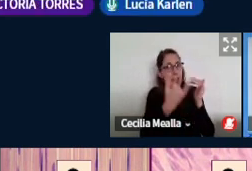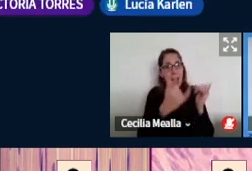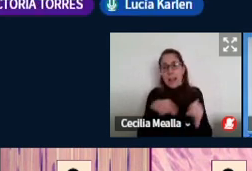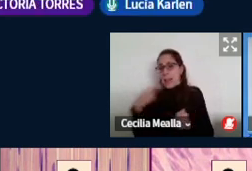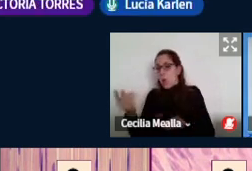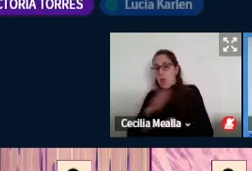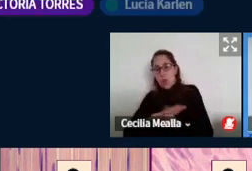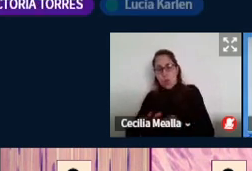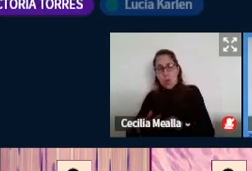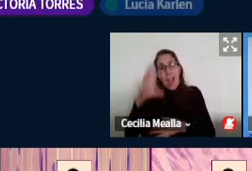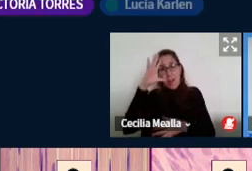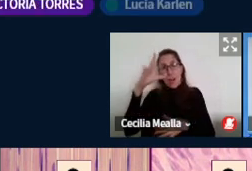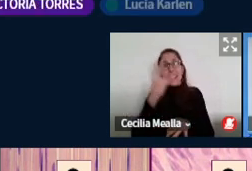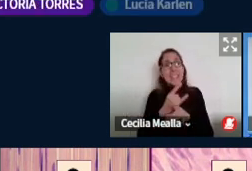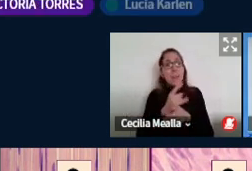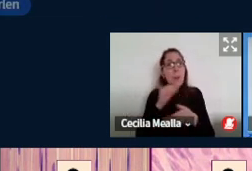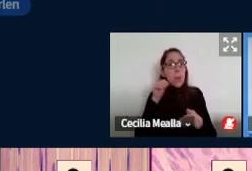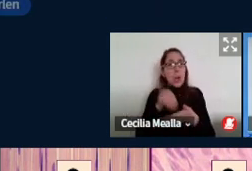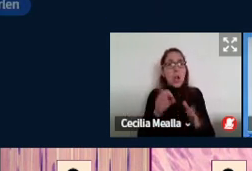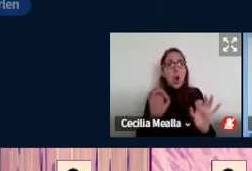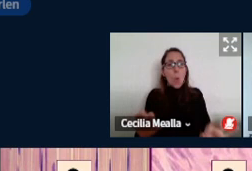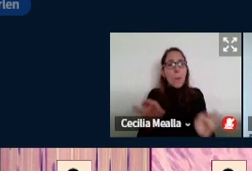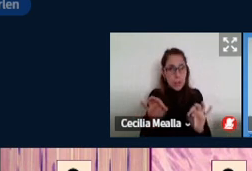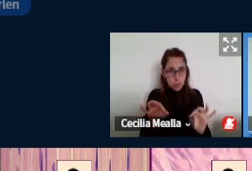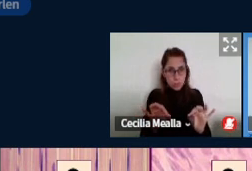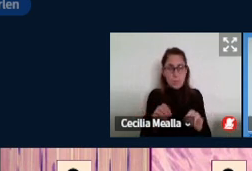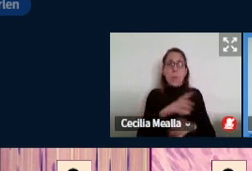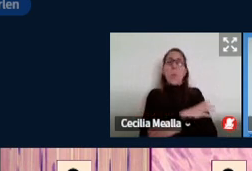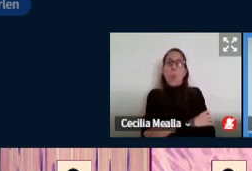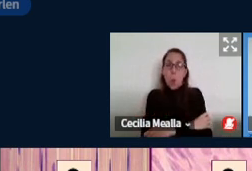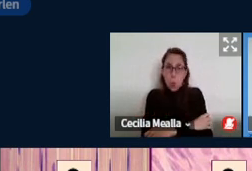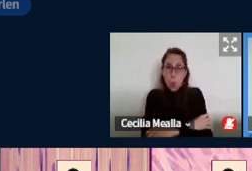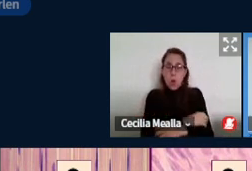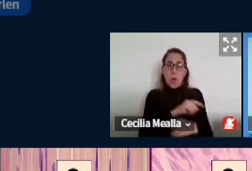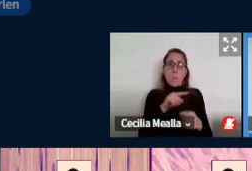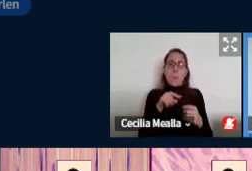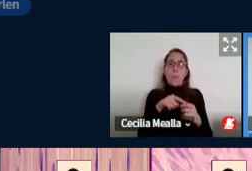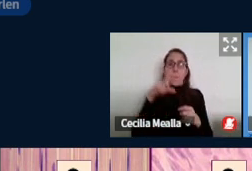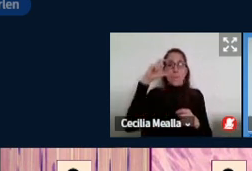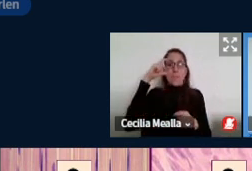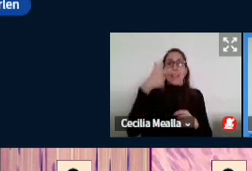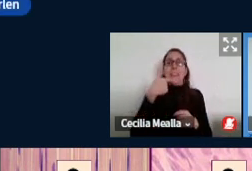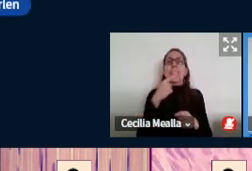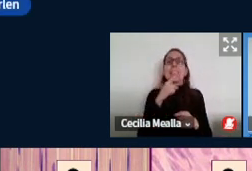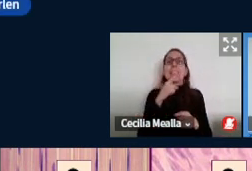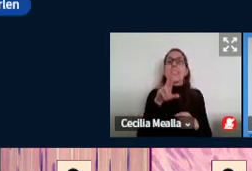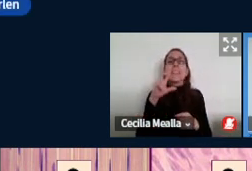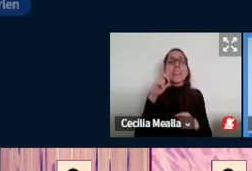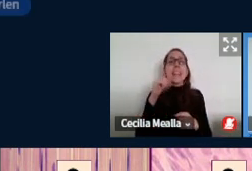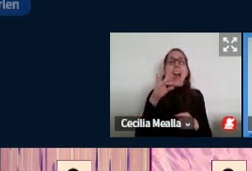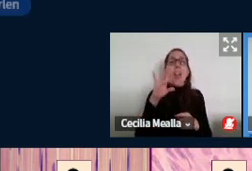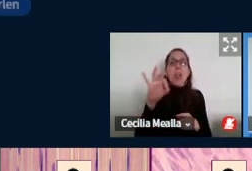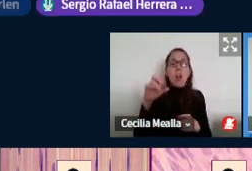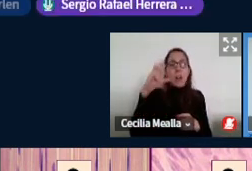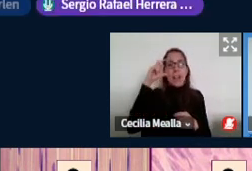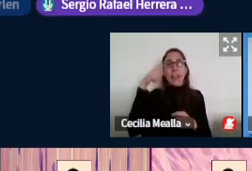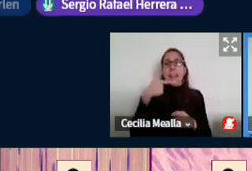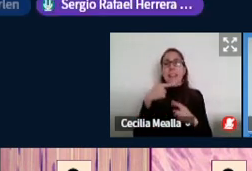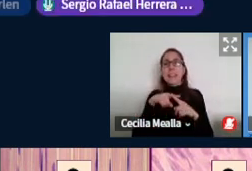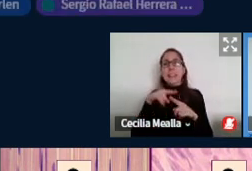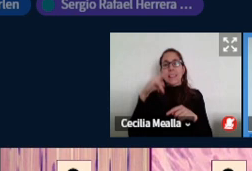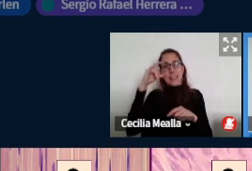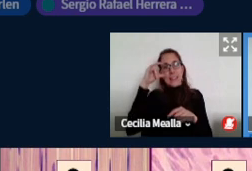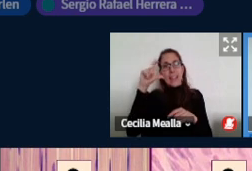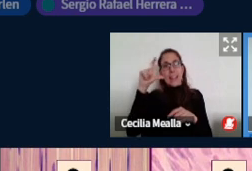Recuerden poner el nombre completo. En este caso es músculo estriado esquelético